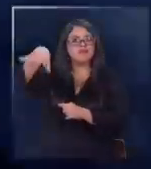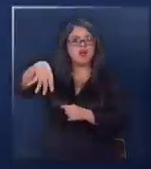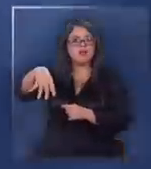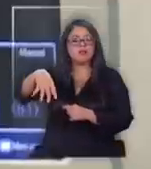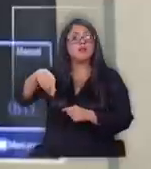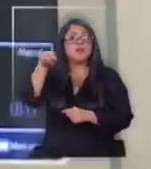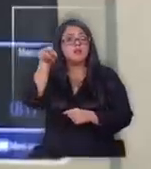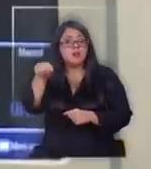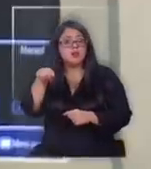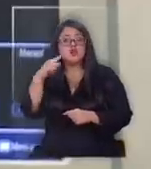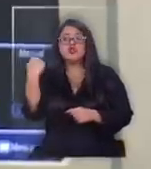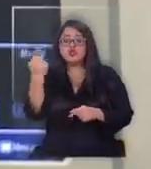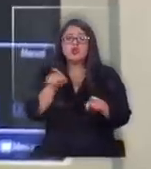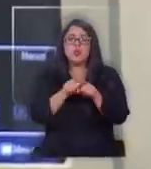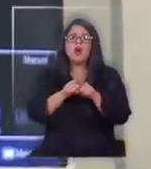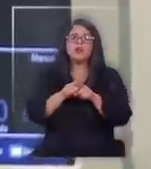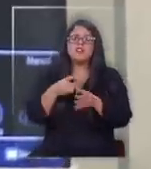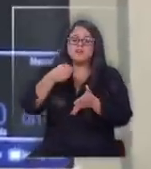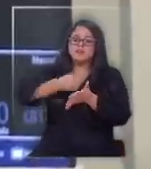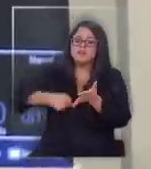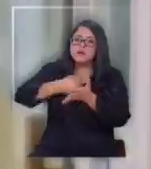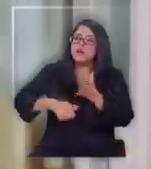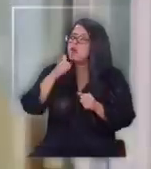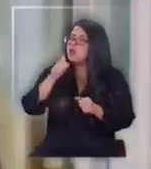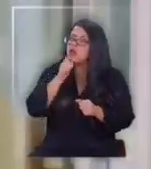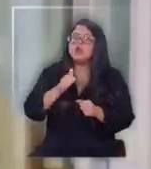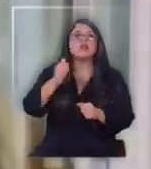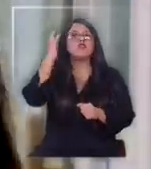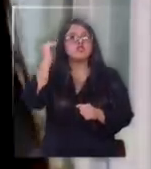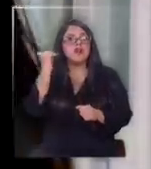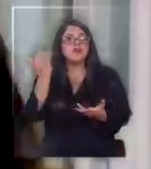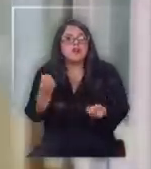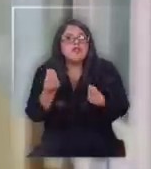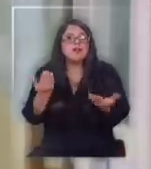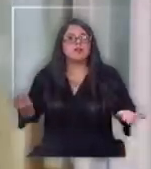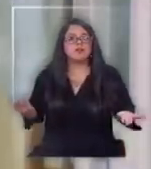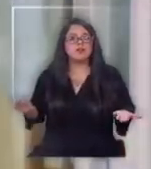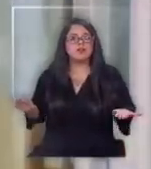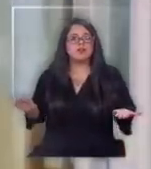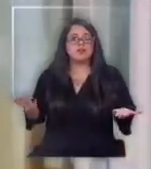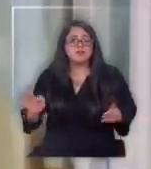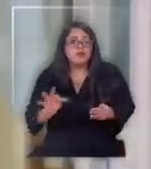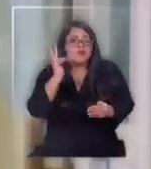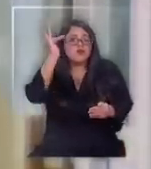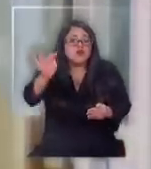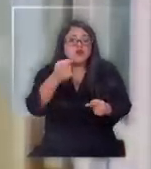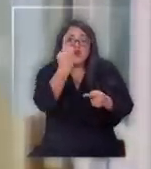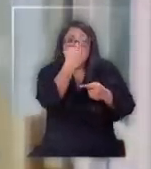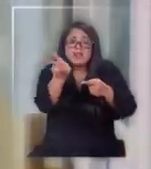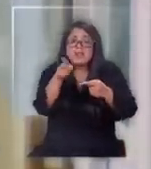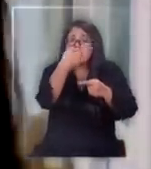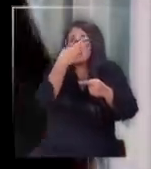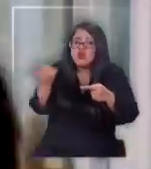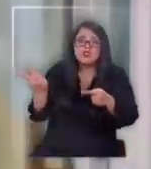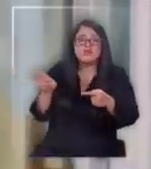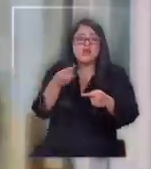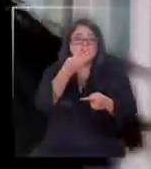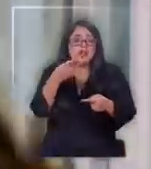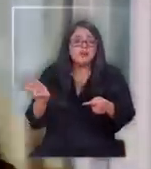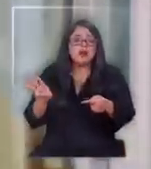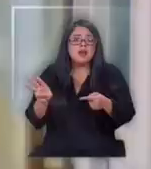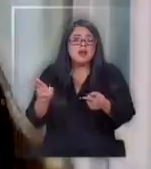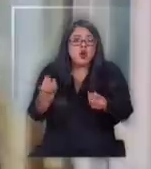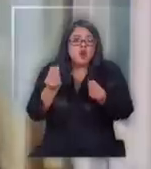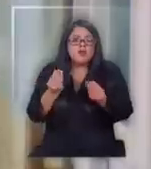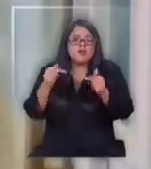es algo que estamos poniendo en el hombro día a día. No sabemos cuál va a ser nuestra situación en una semana más, en 2 semanas más. Claramente no estamos